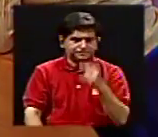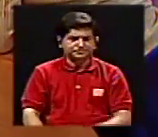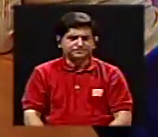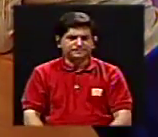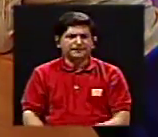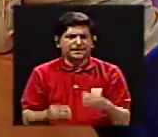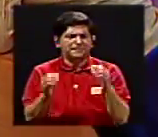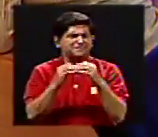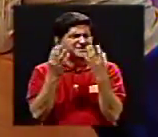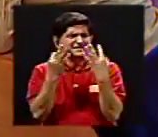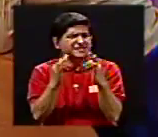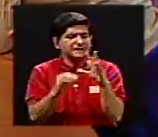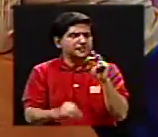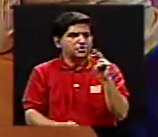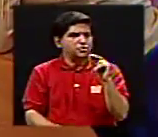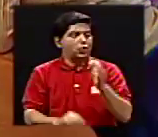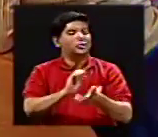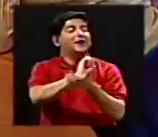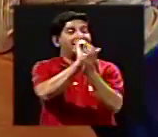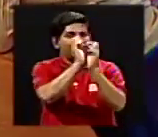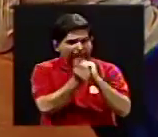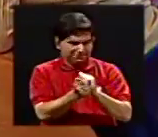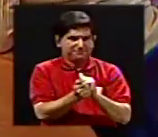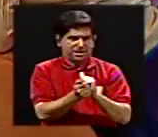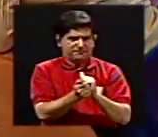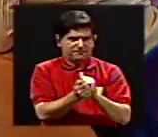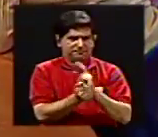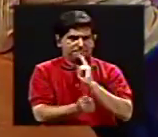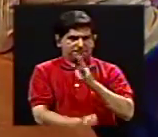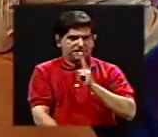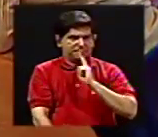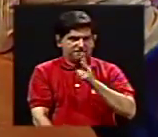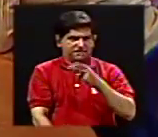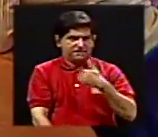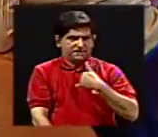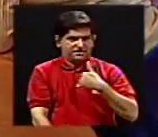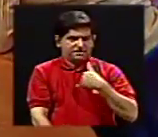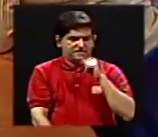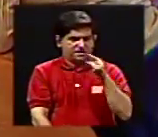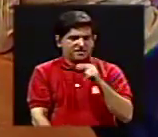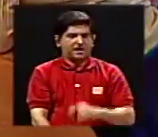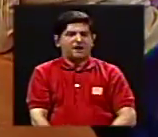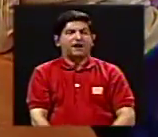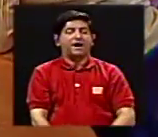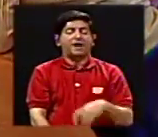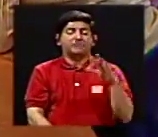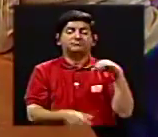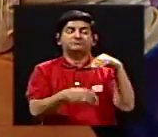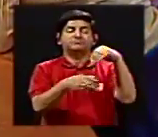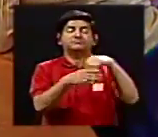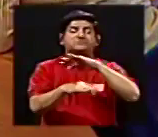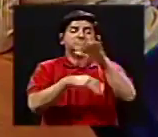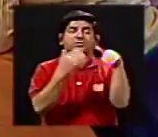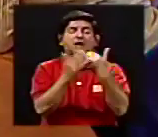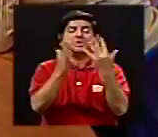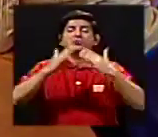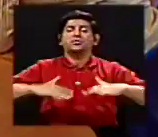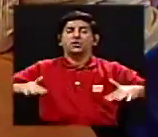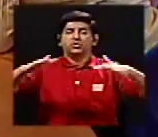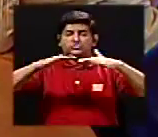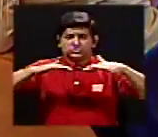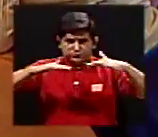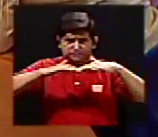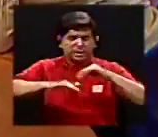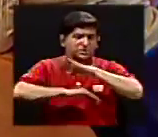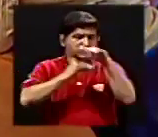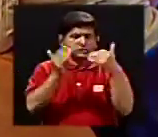que procurar, se está cambiando a que realmente haya una consideración que en todos los espacios